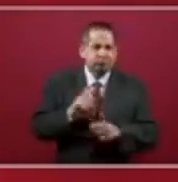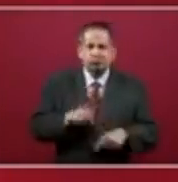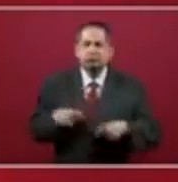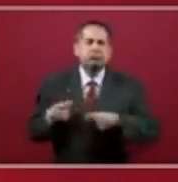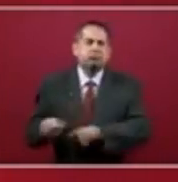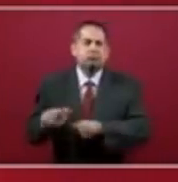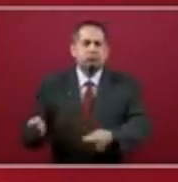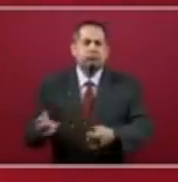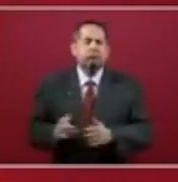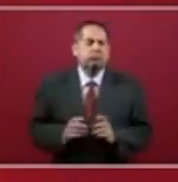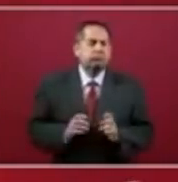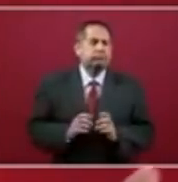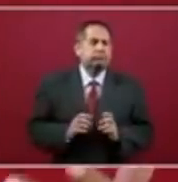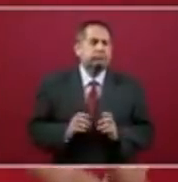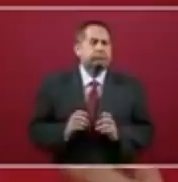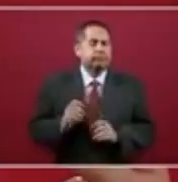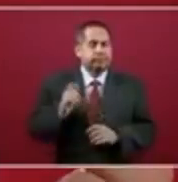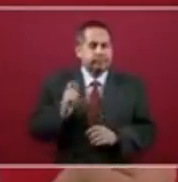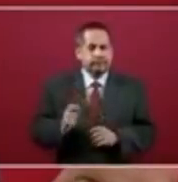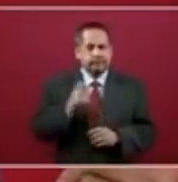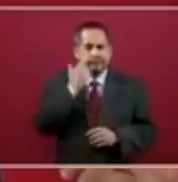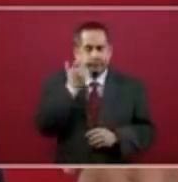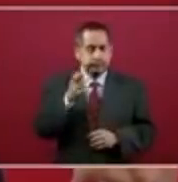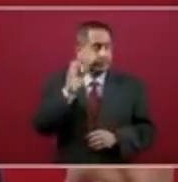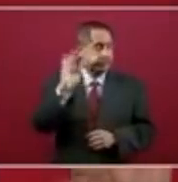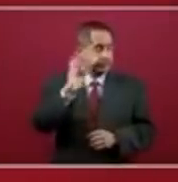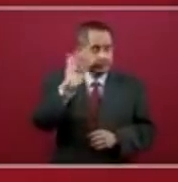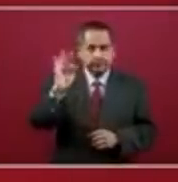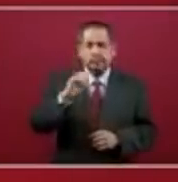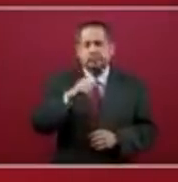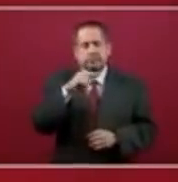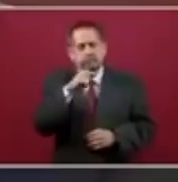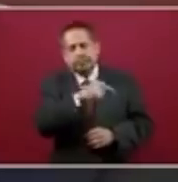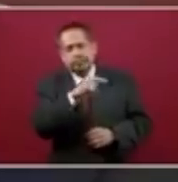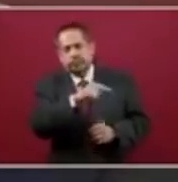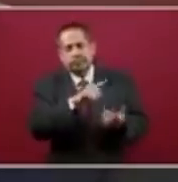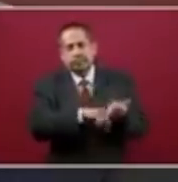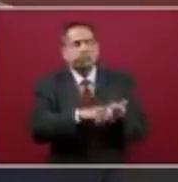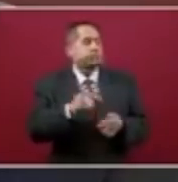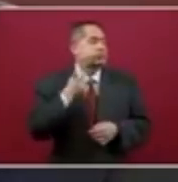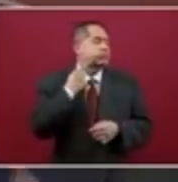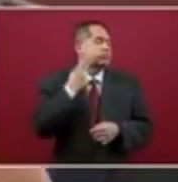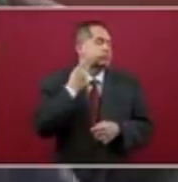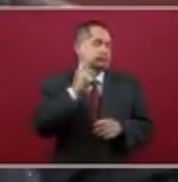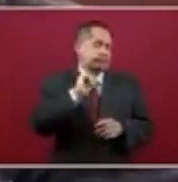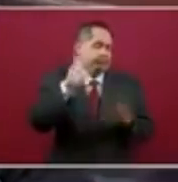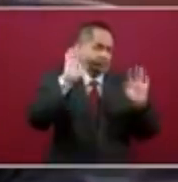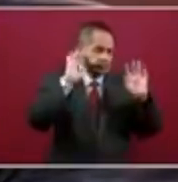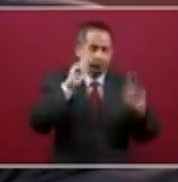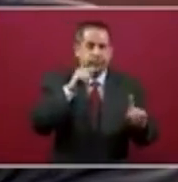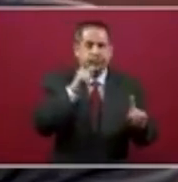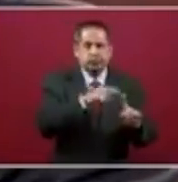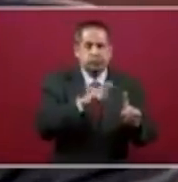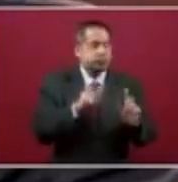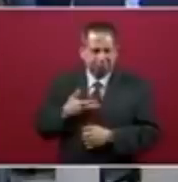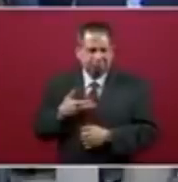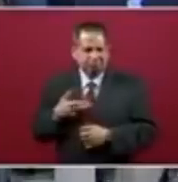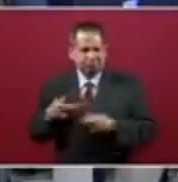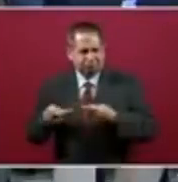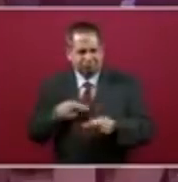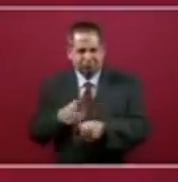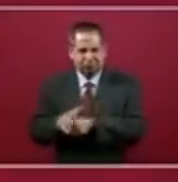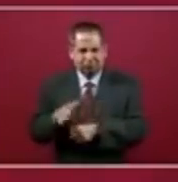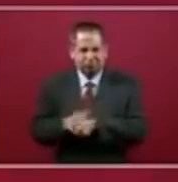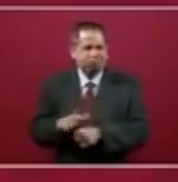brote de gripe del cual advirtió la Organización Mundial de la Salud, el presidente dijo que el sector salud está preparado para cualquier contingencia.